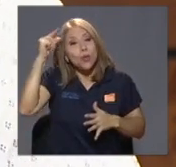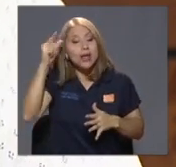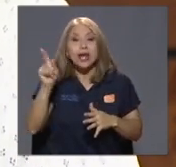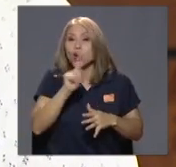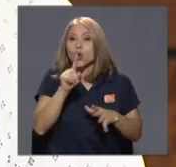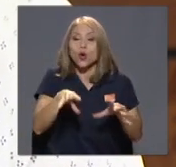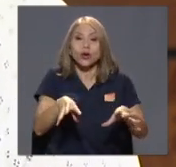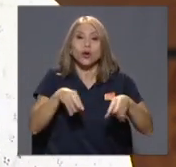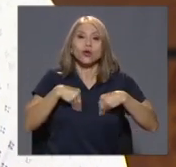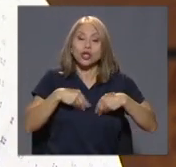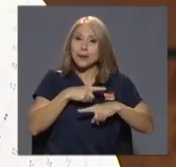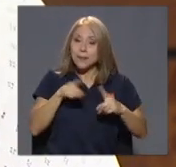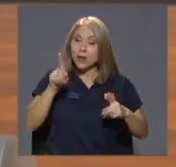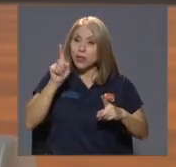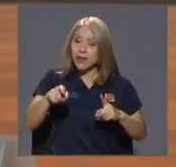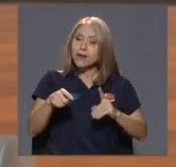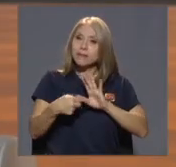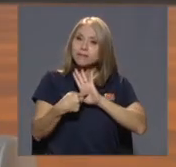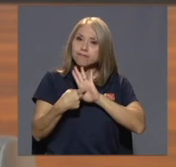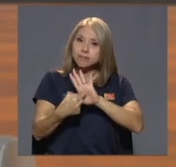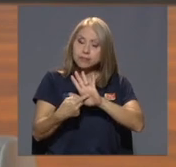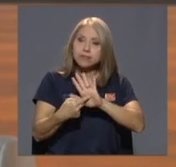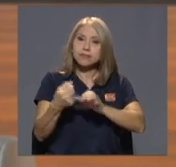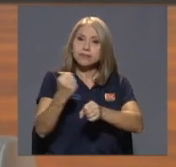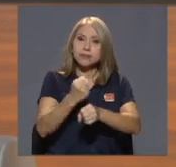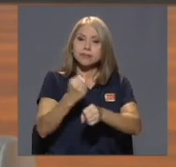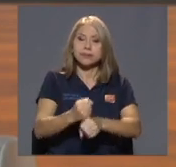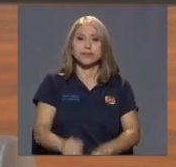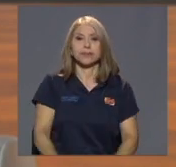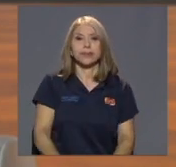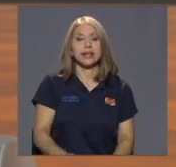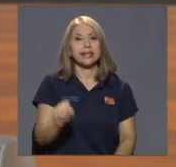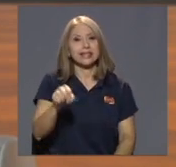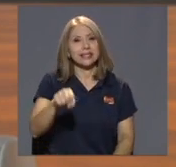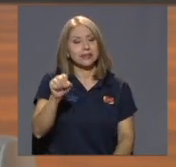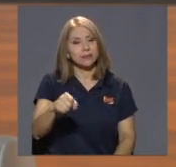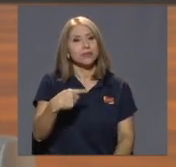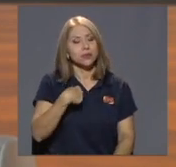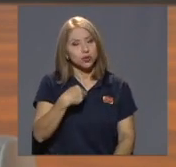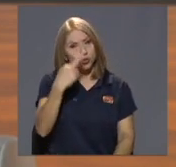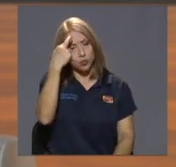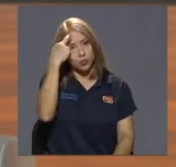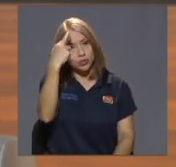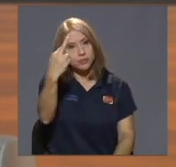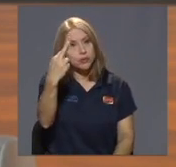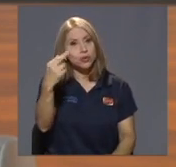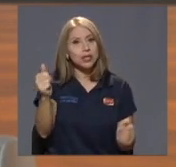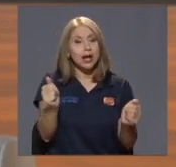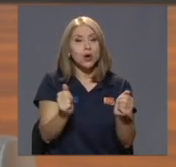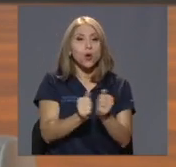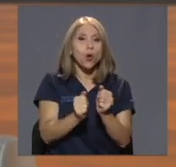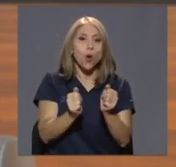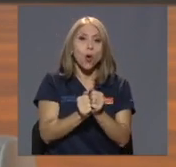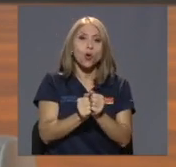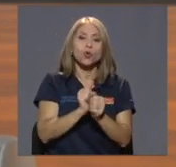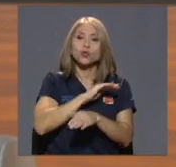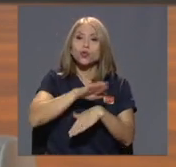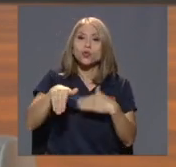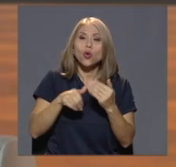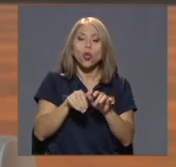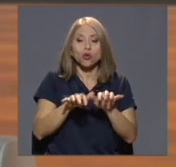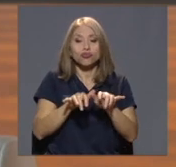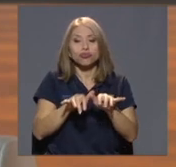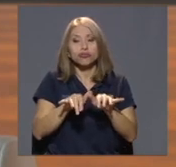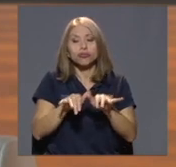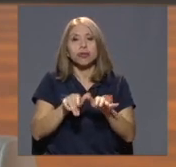determinados tienen que tirar línea? Sí, yo soy muy respetuosa en general con las líneas editoriales de los medios